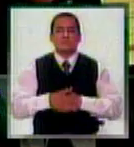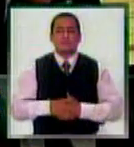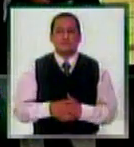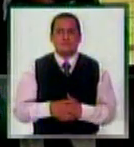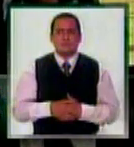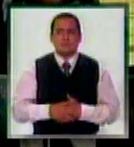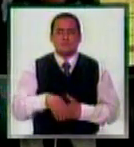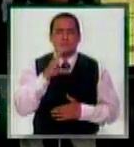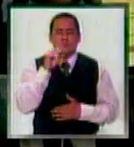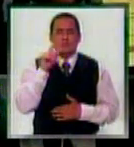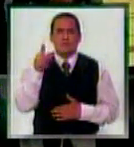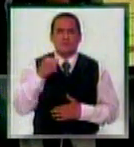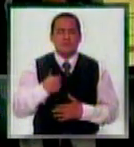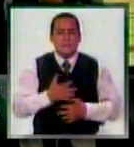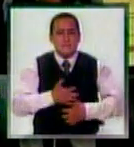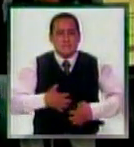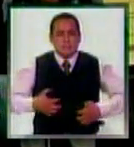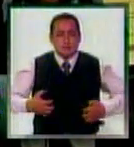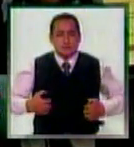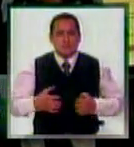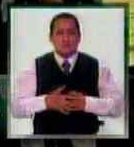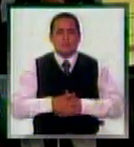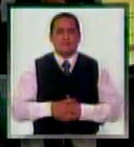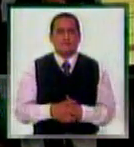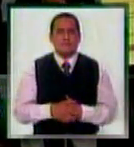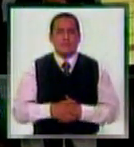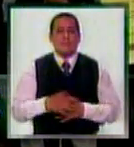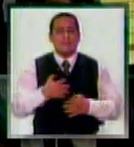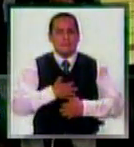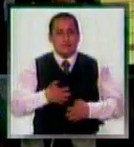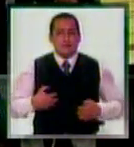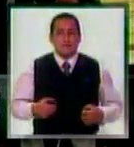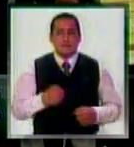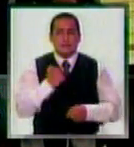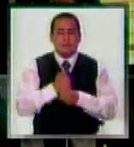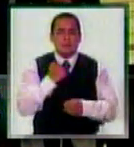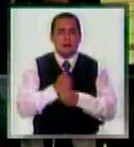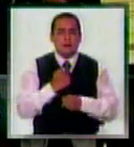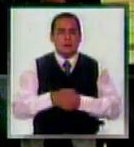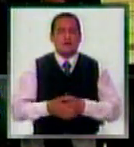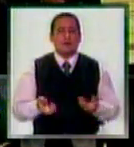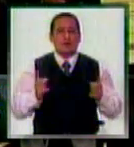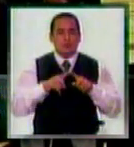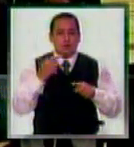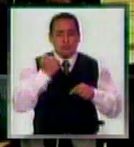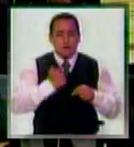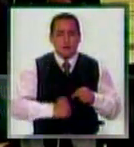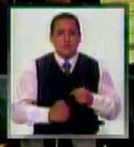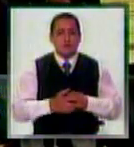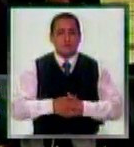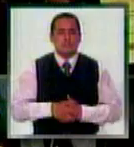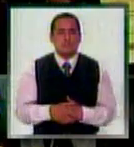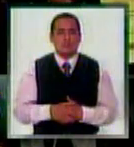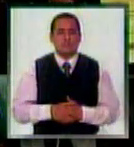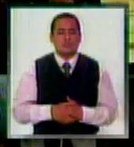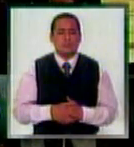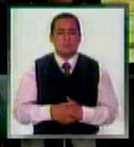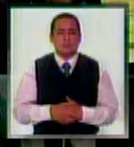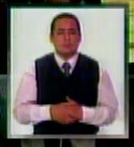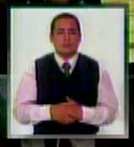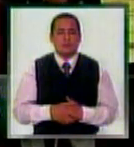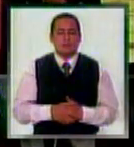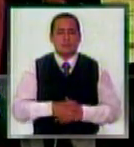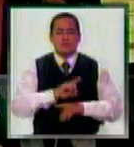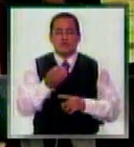Que me habló de la desnutrición. La desnutrición funciona cuando nuestros hijos